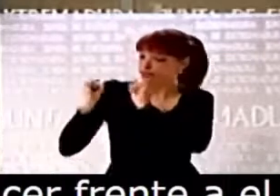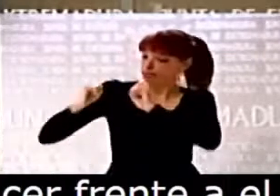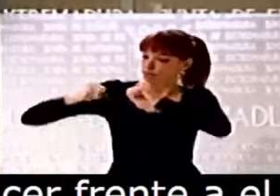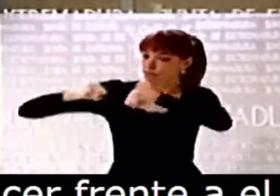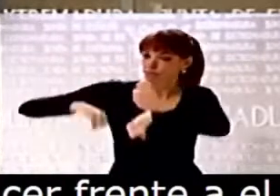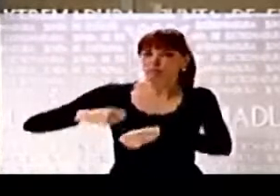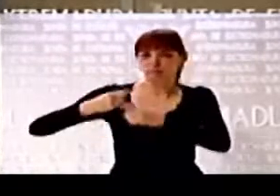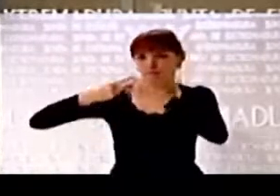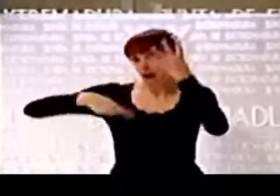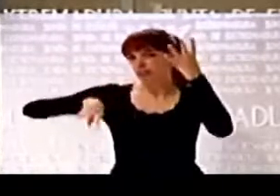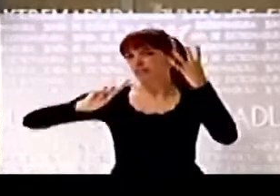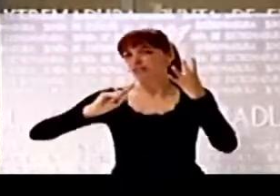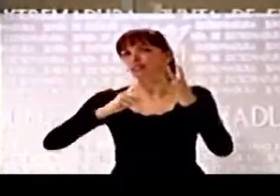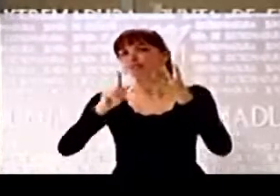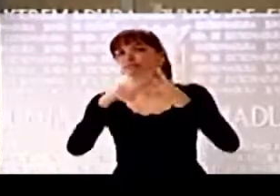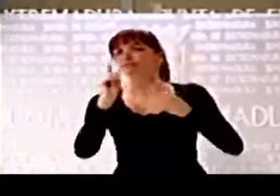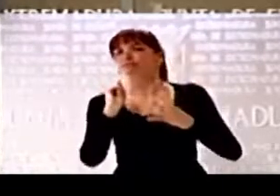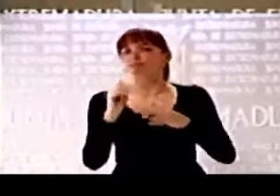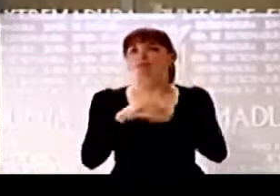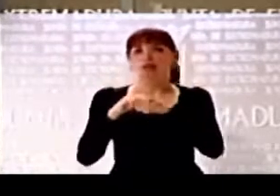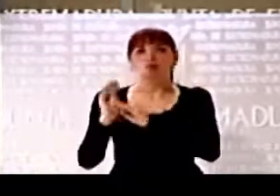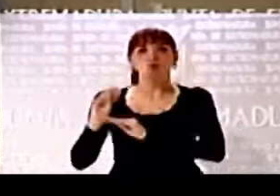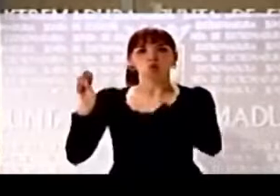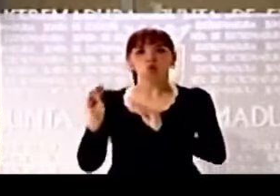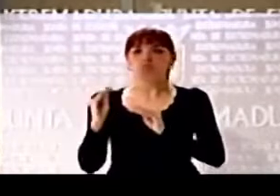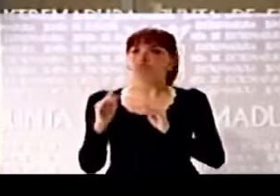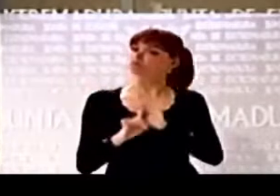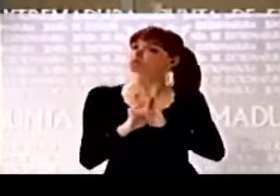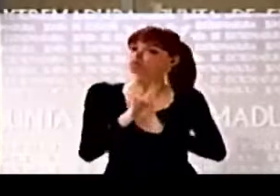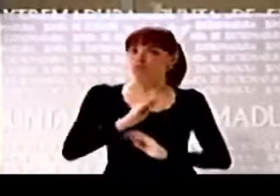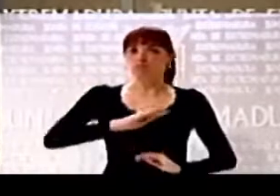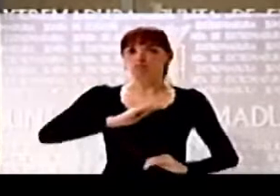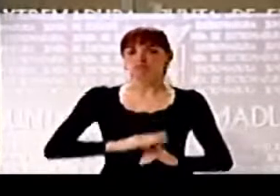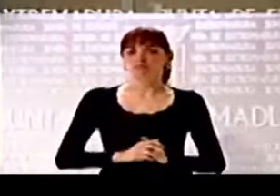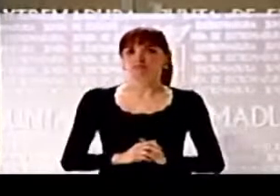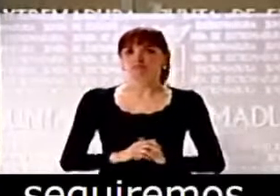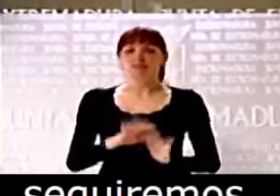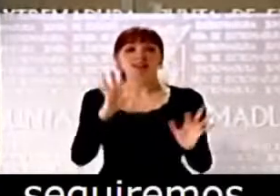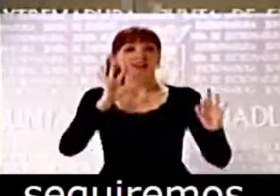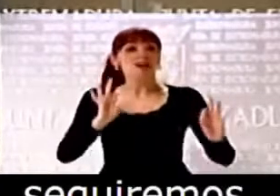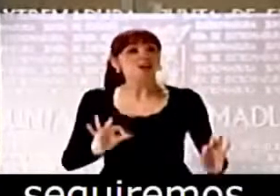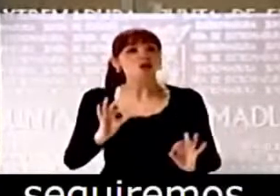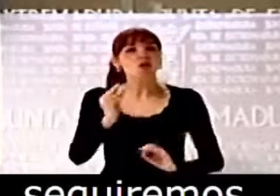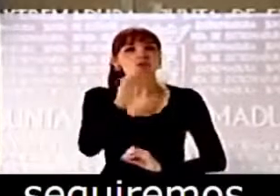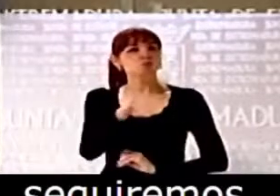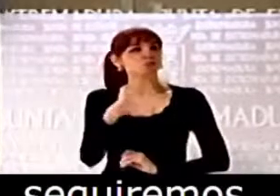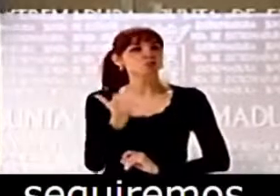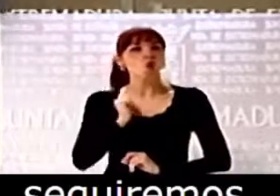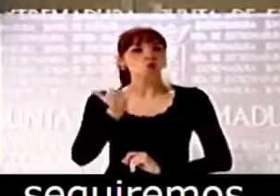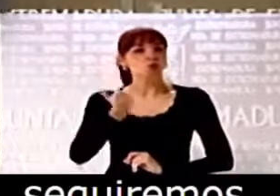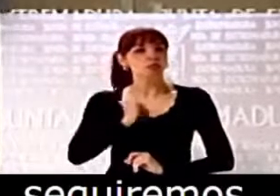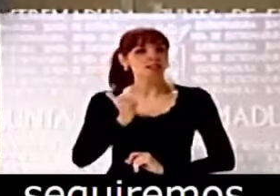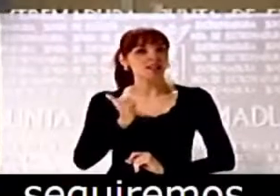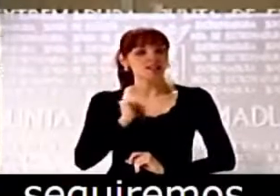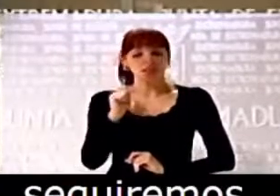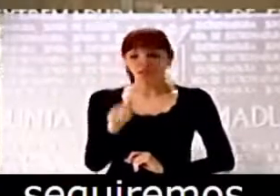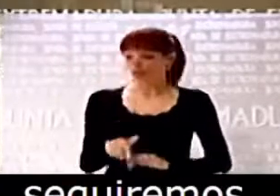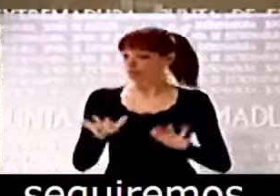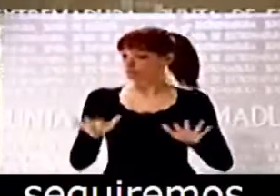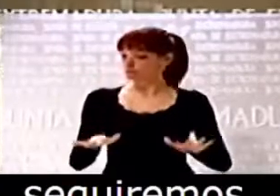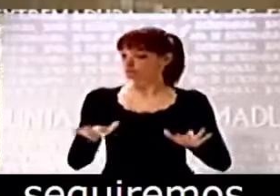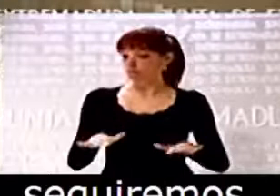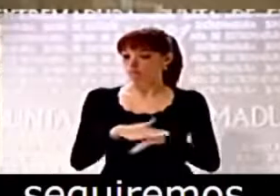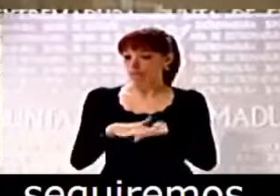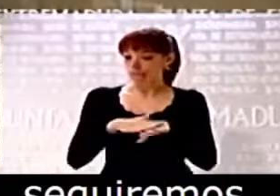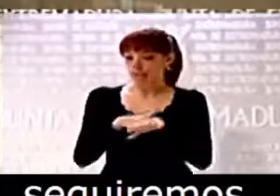cosas con tu ministerio en las que estamos avanzando y yo creo que es una muy buena oportunidad desde este